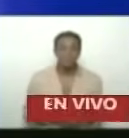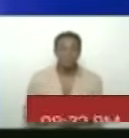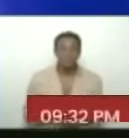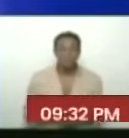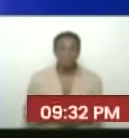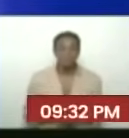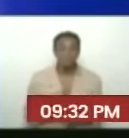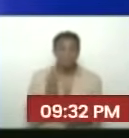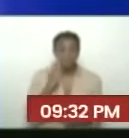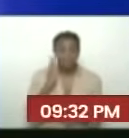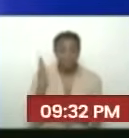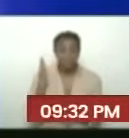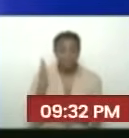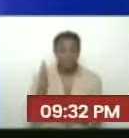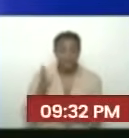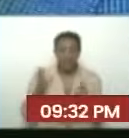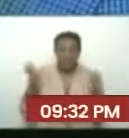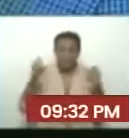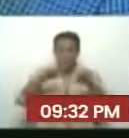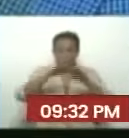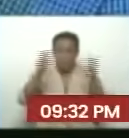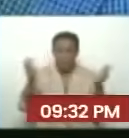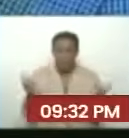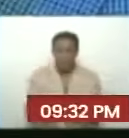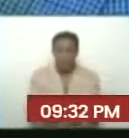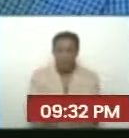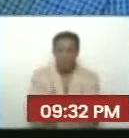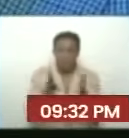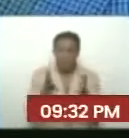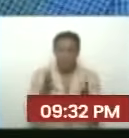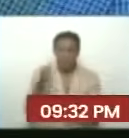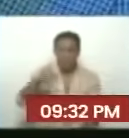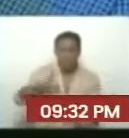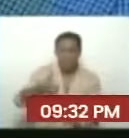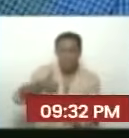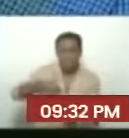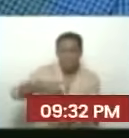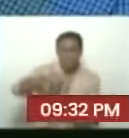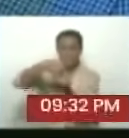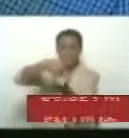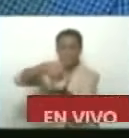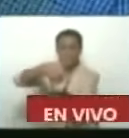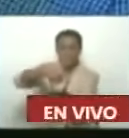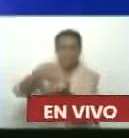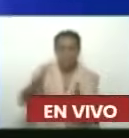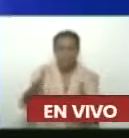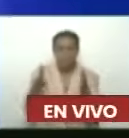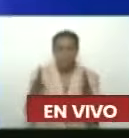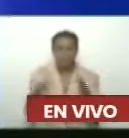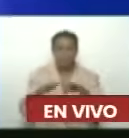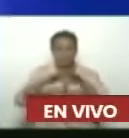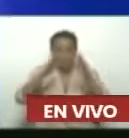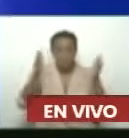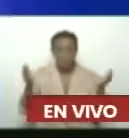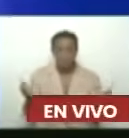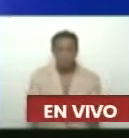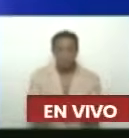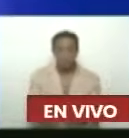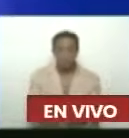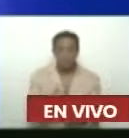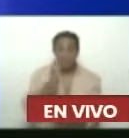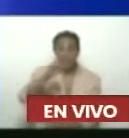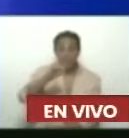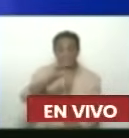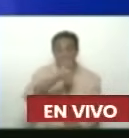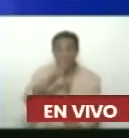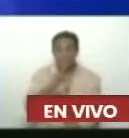Ah, campeón mundial, campeón de campeones, Messi. Y decir Messi es